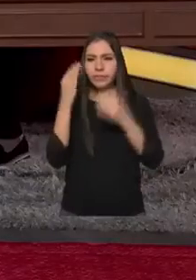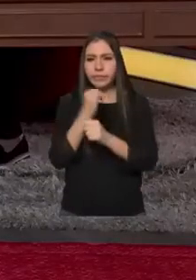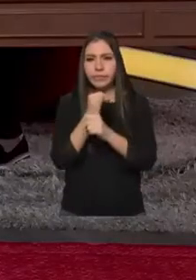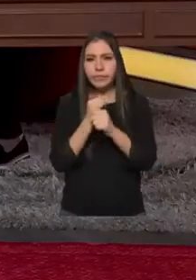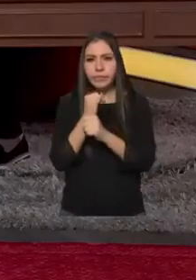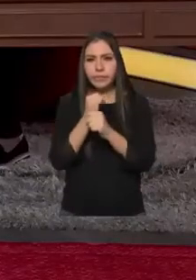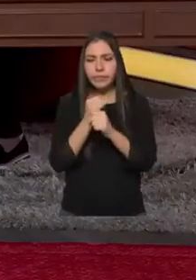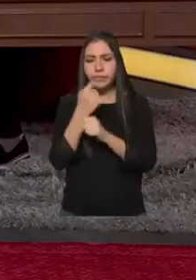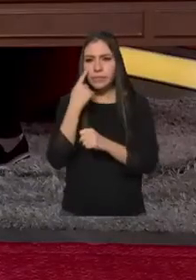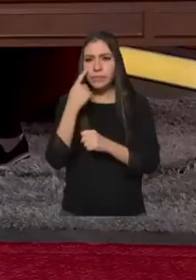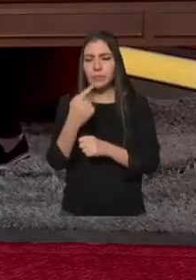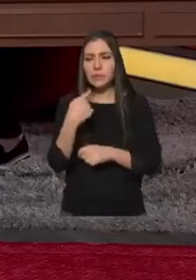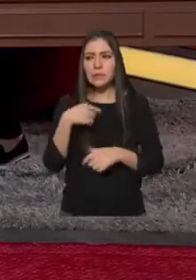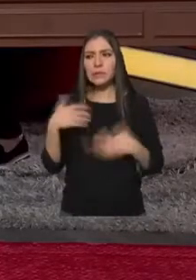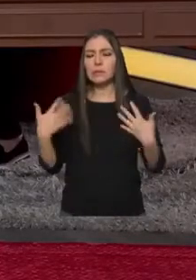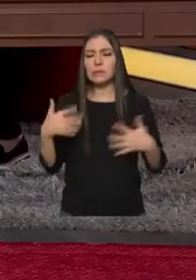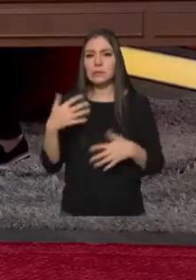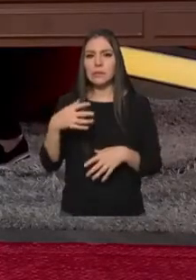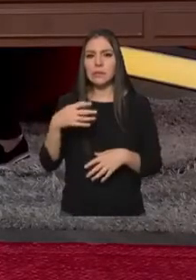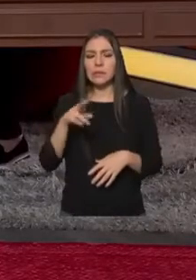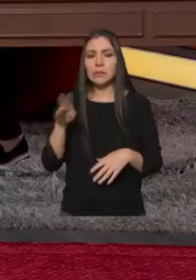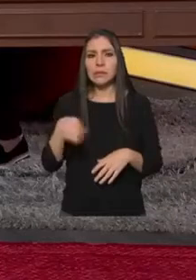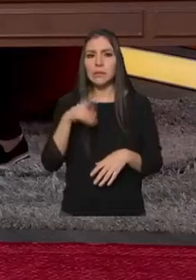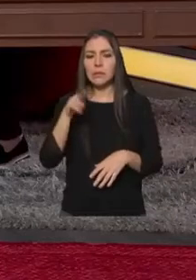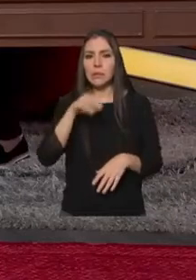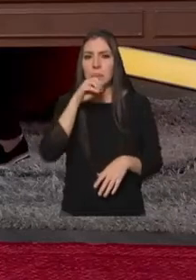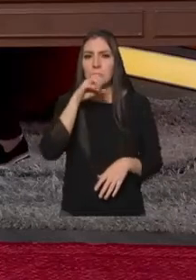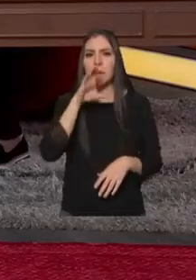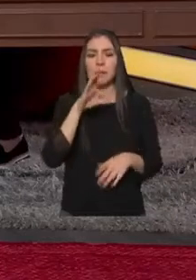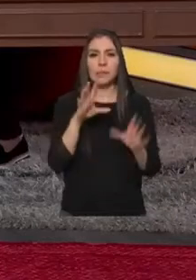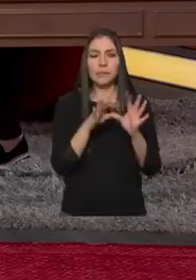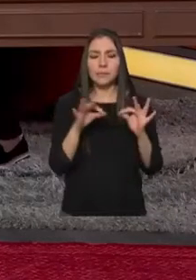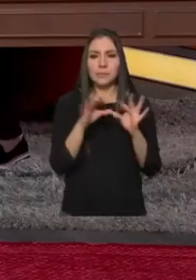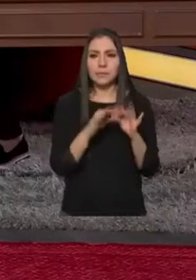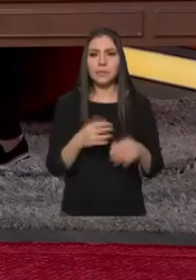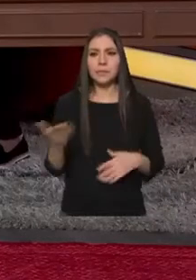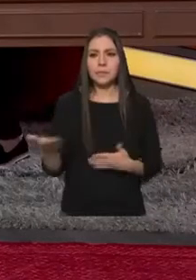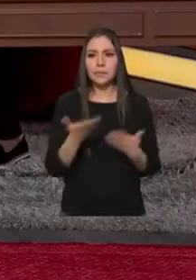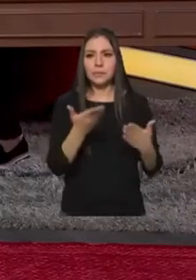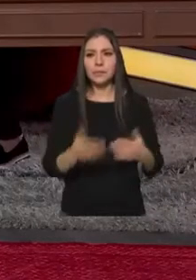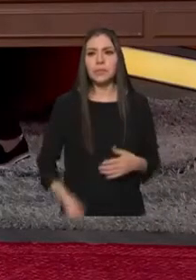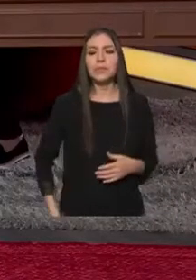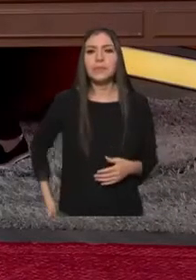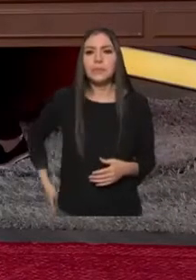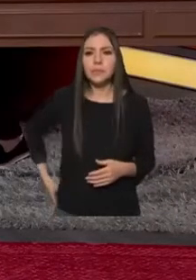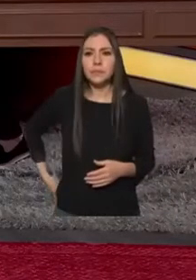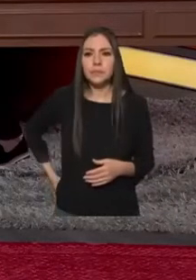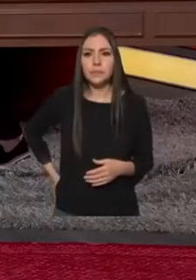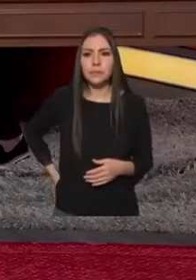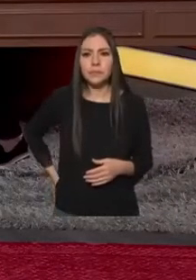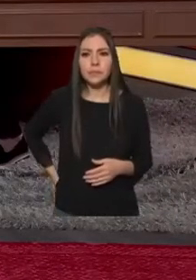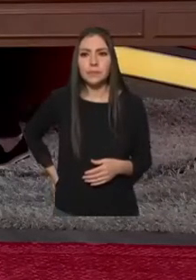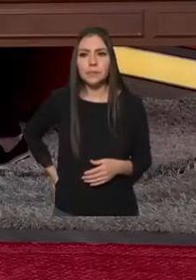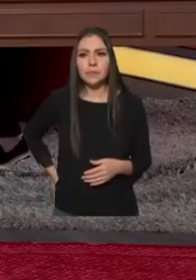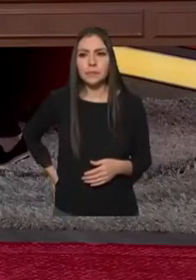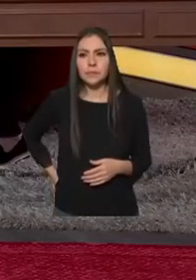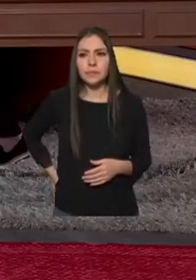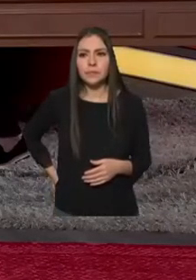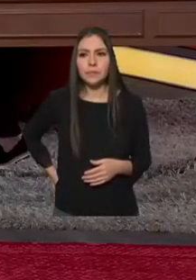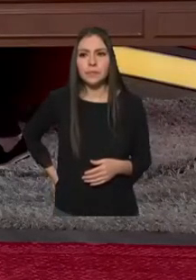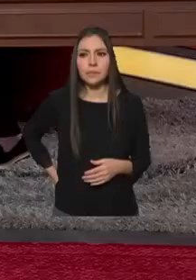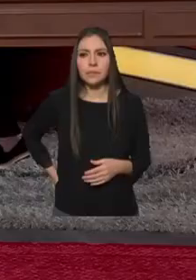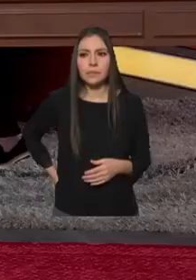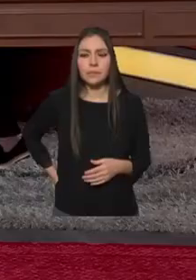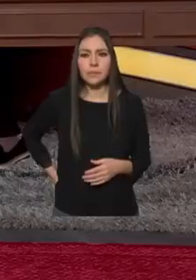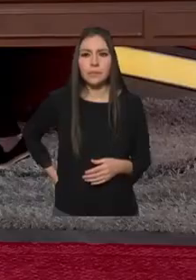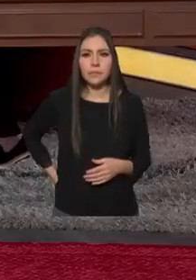Rubén, ¿cómo estás? Bienvenido. Hola, Fernanda, ¿cómo estás? Muy buenos días. Me da mucho gusto estar en tu programa. El gusto siempre